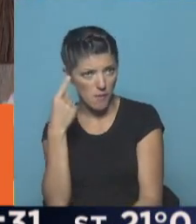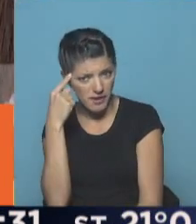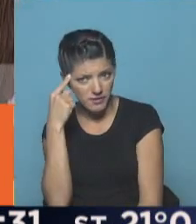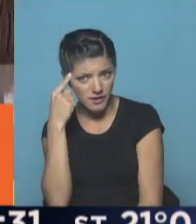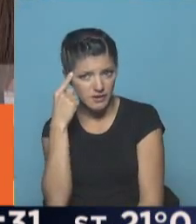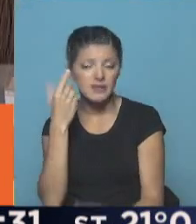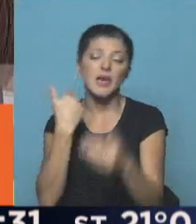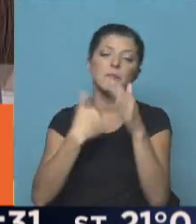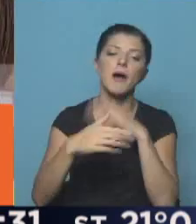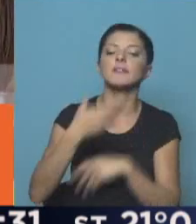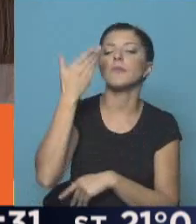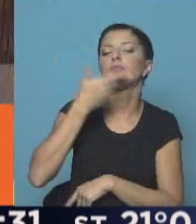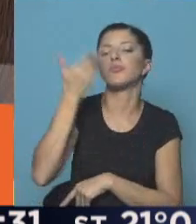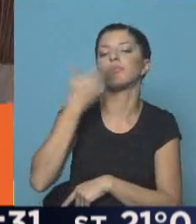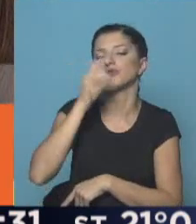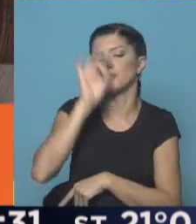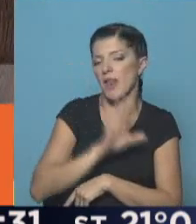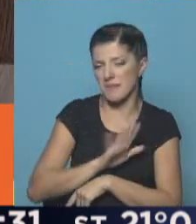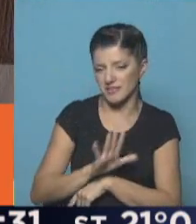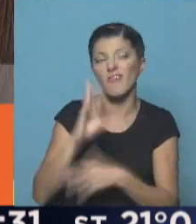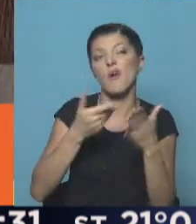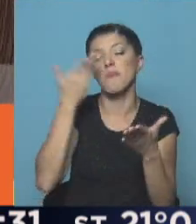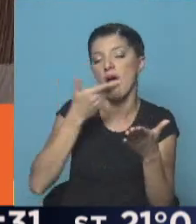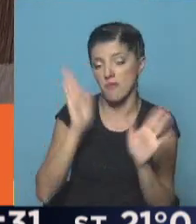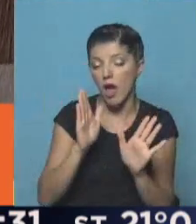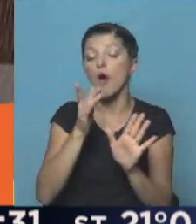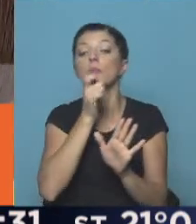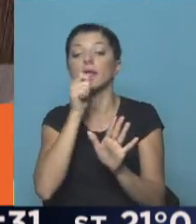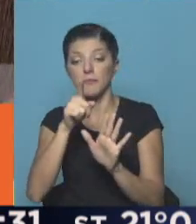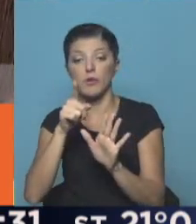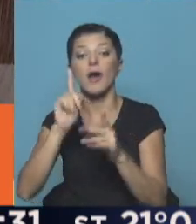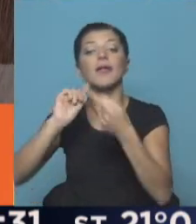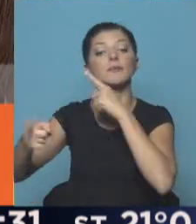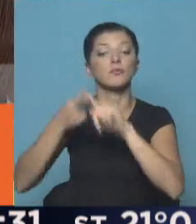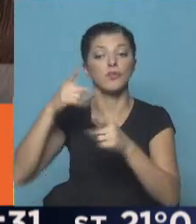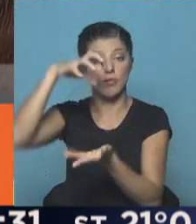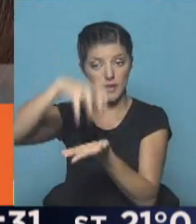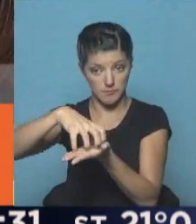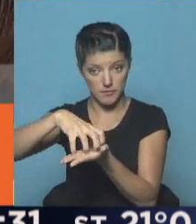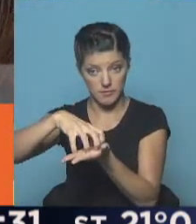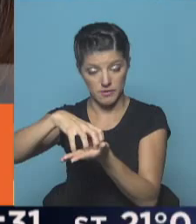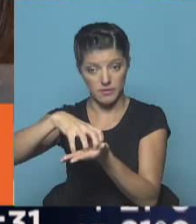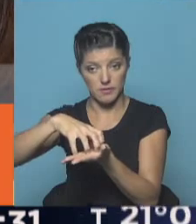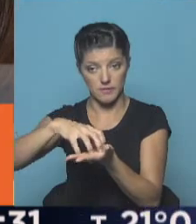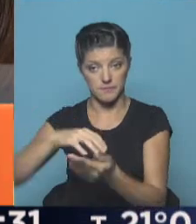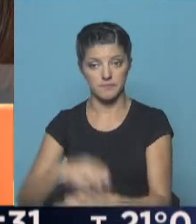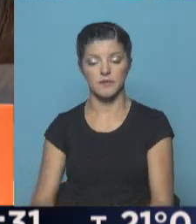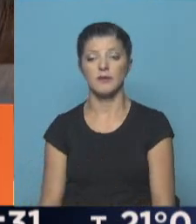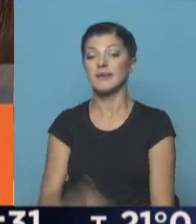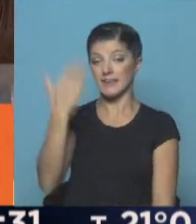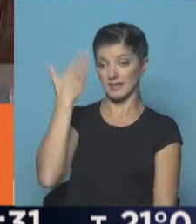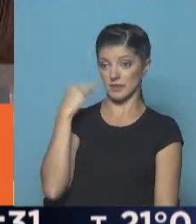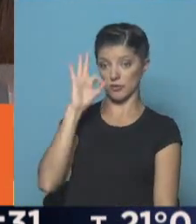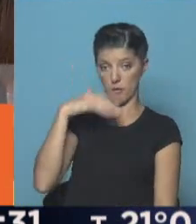de maquillaje y retórica. Por ejemplo, deja restablecimiento de las relaciones diplomáticas que generó Obama